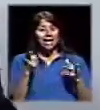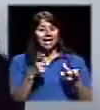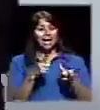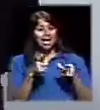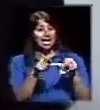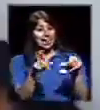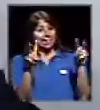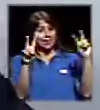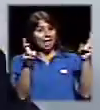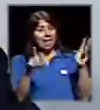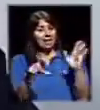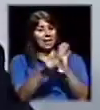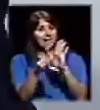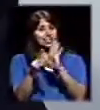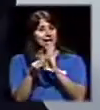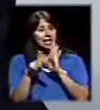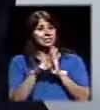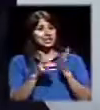sí, es donde